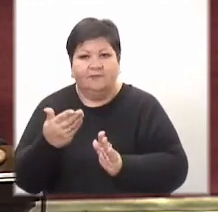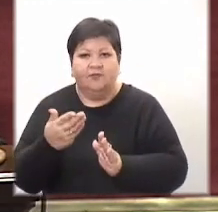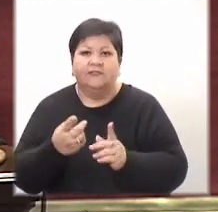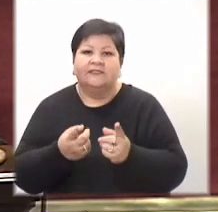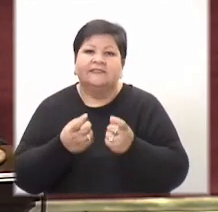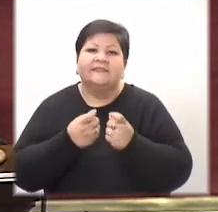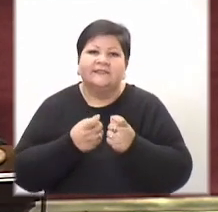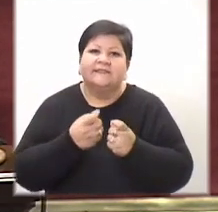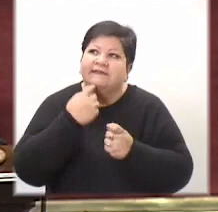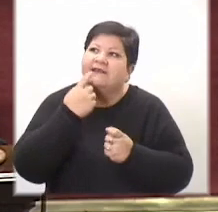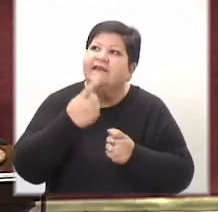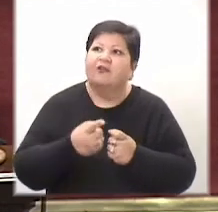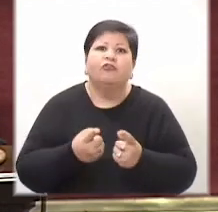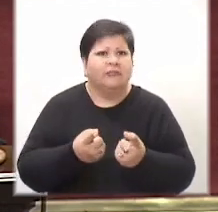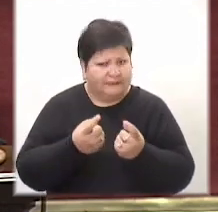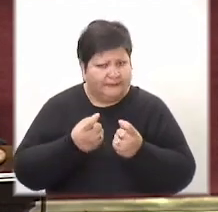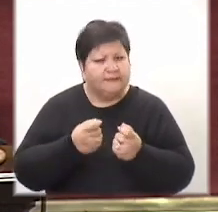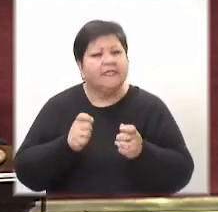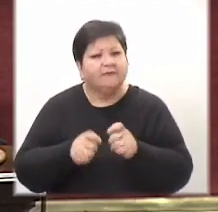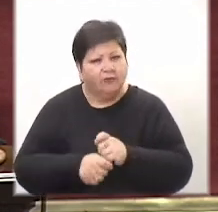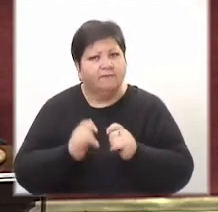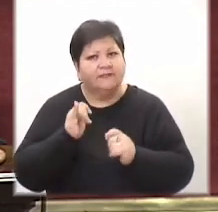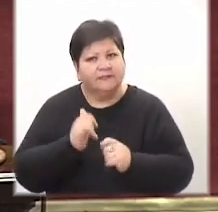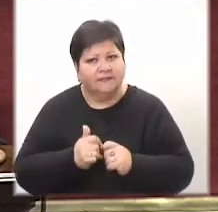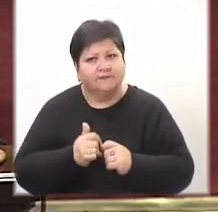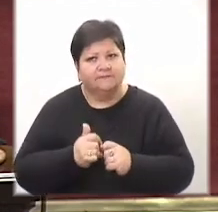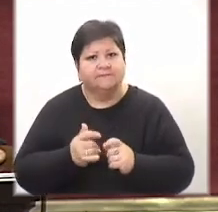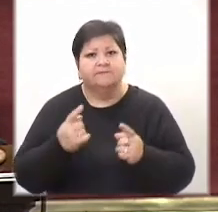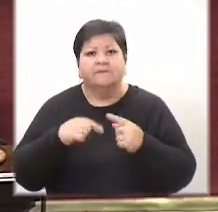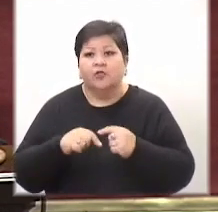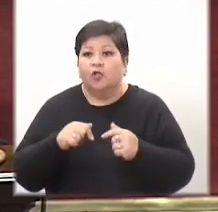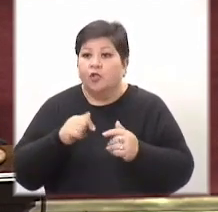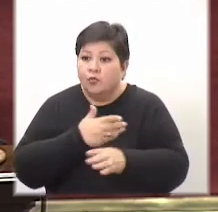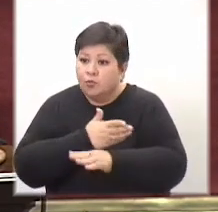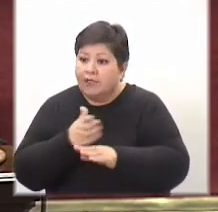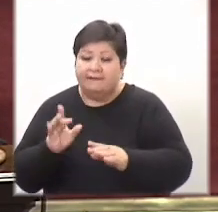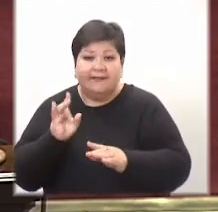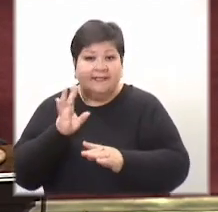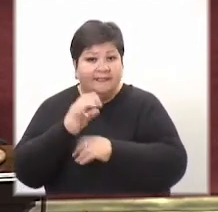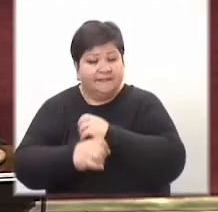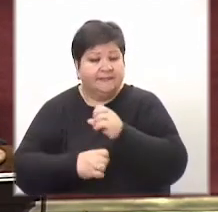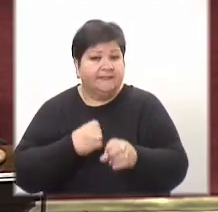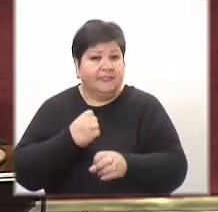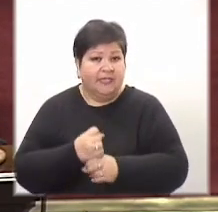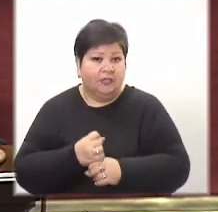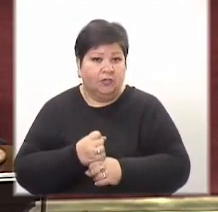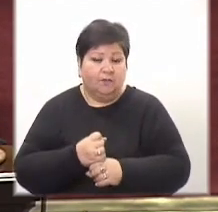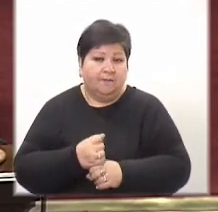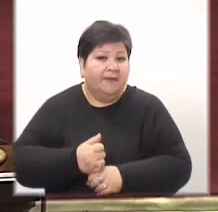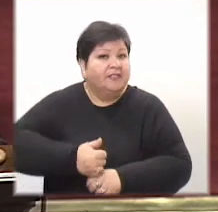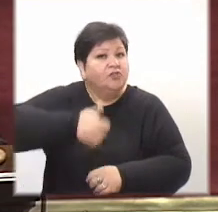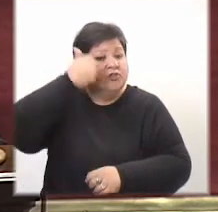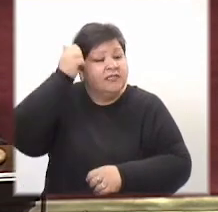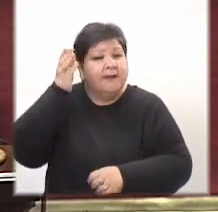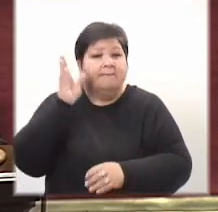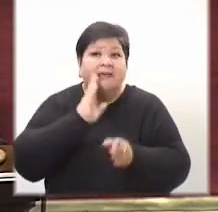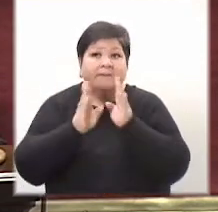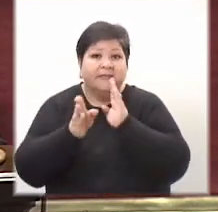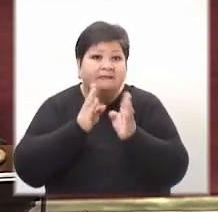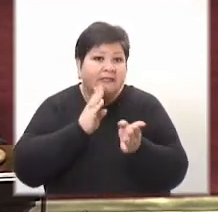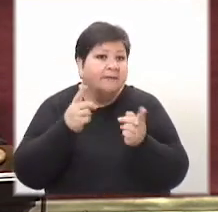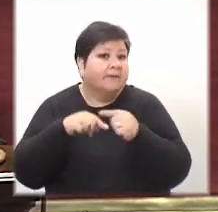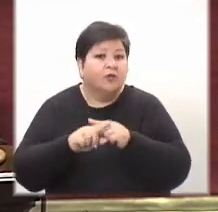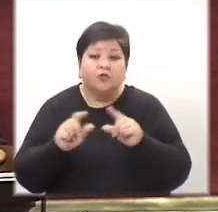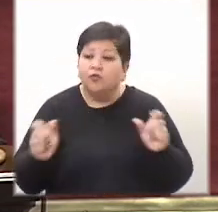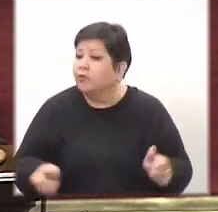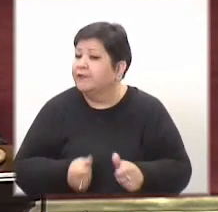necesidad de realizar una reforma de seguridad social, la cual curiosamente durante 15 años estuvieron en el Gobierno contando con mayorías parlamentarias y no la